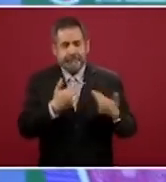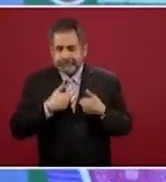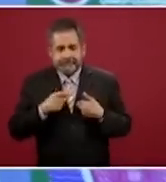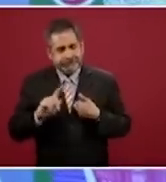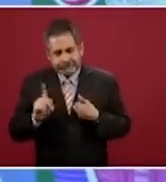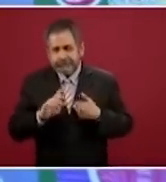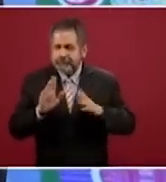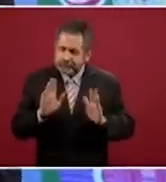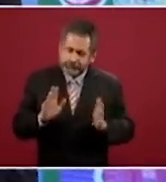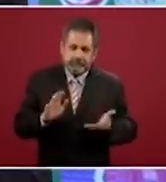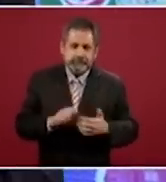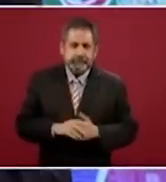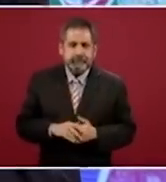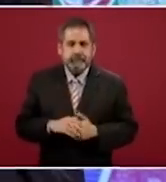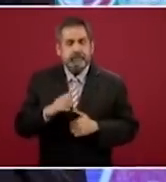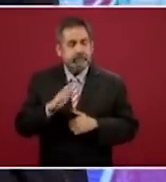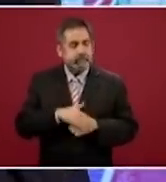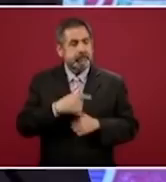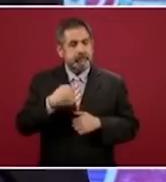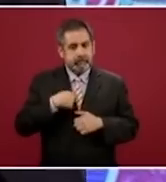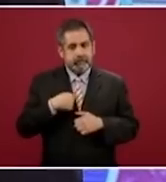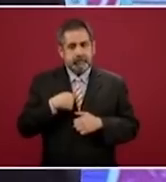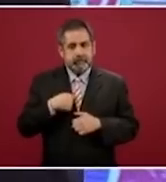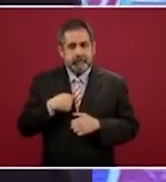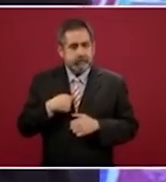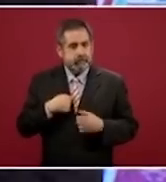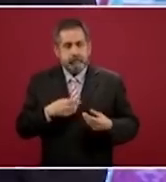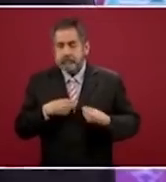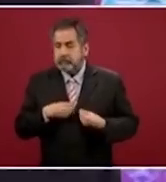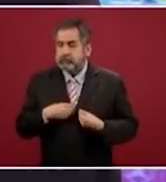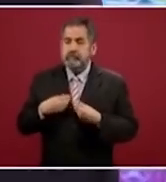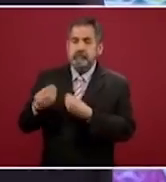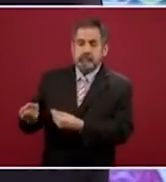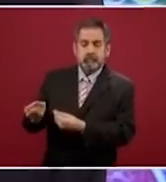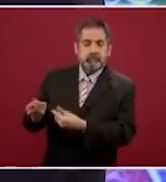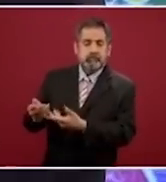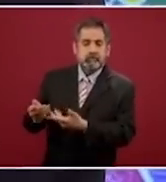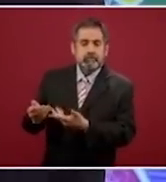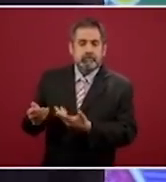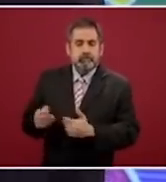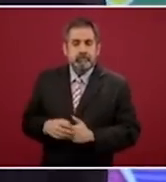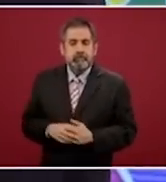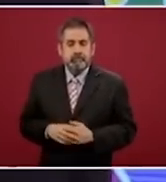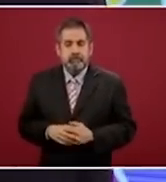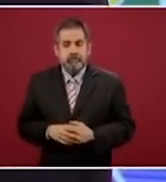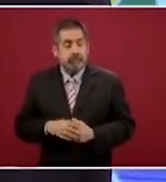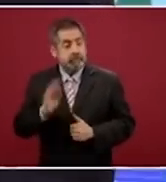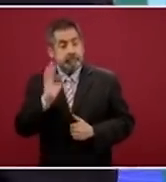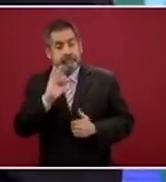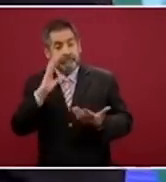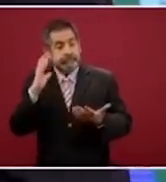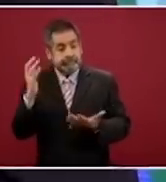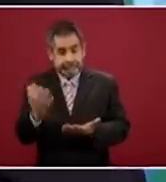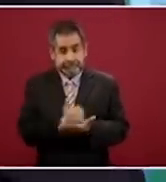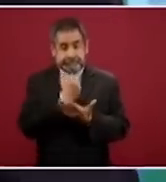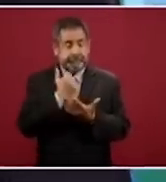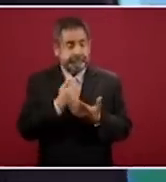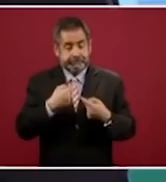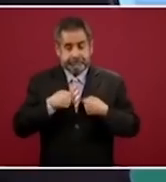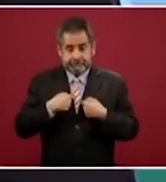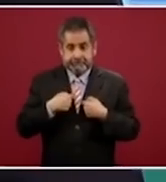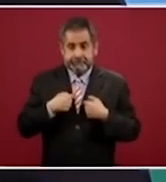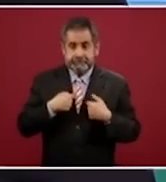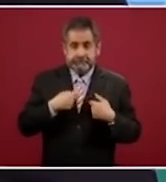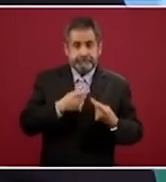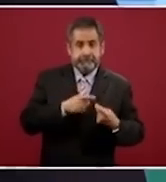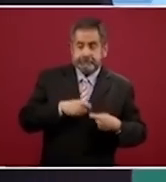números, porque yo voy a entregar, si me saco un premio,